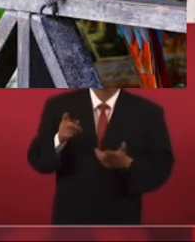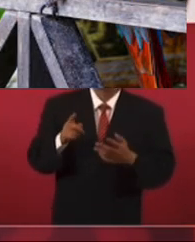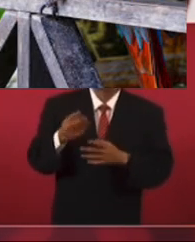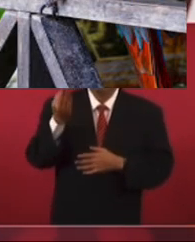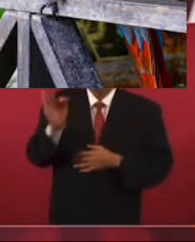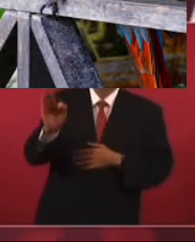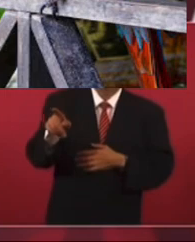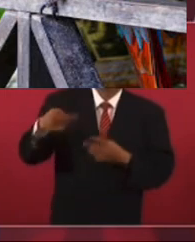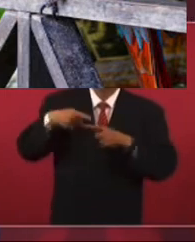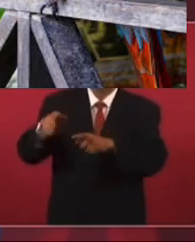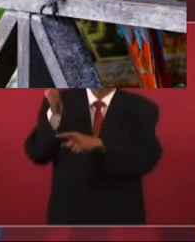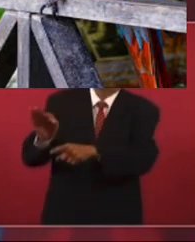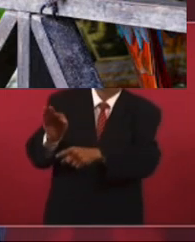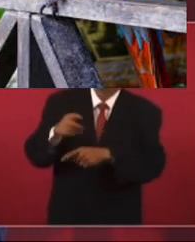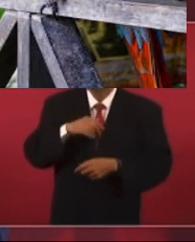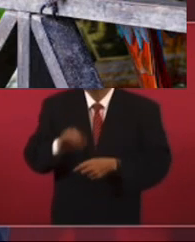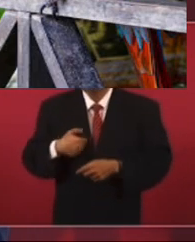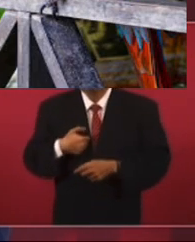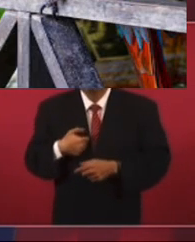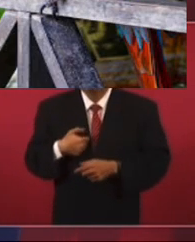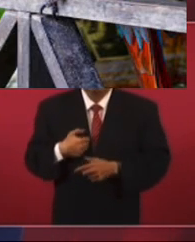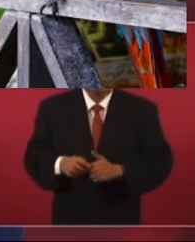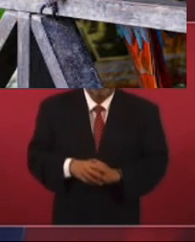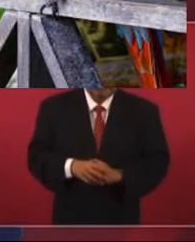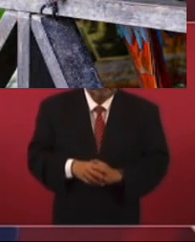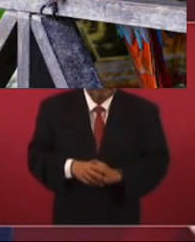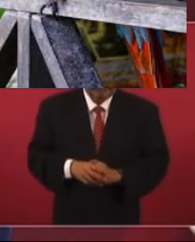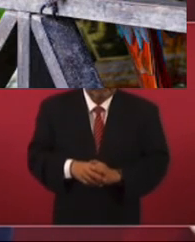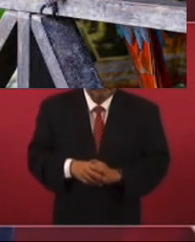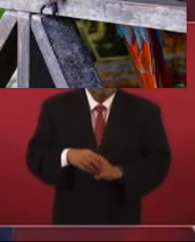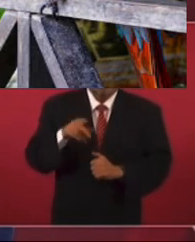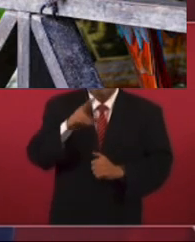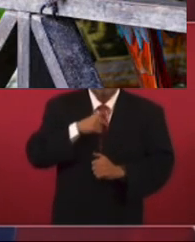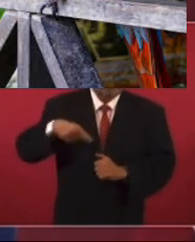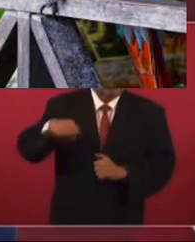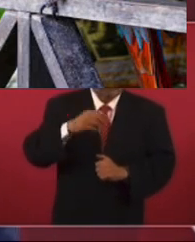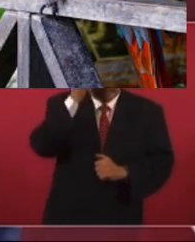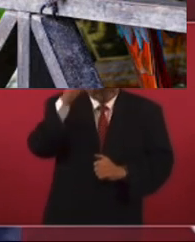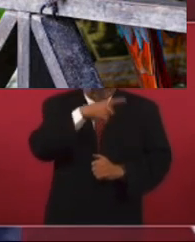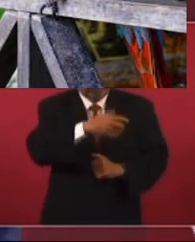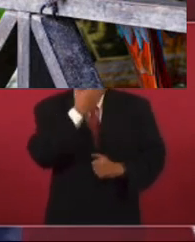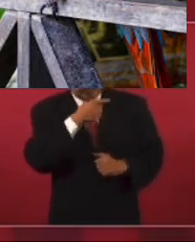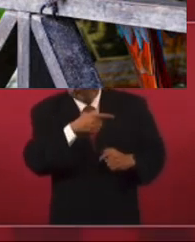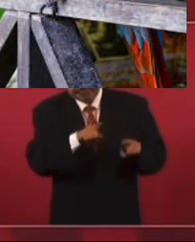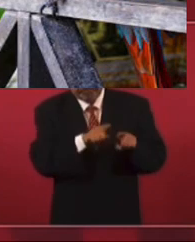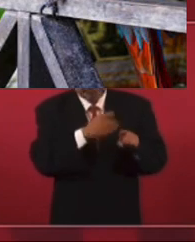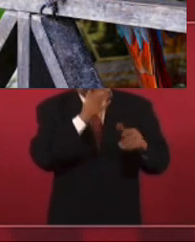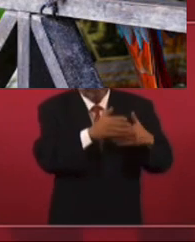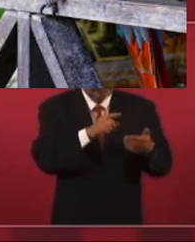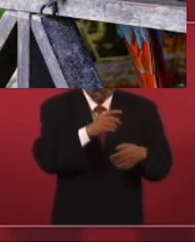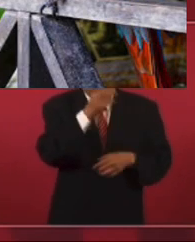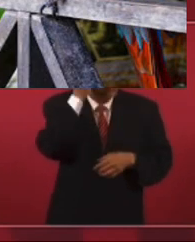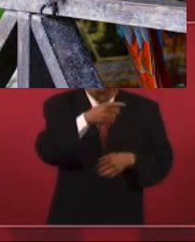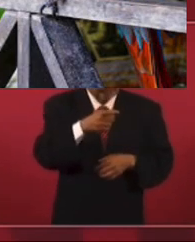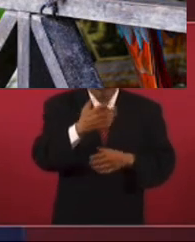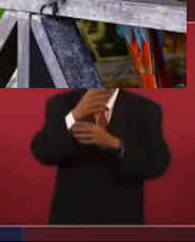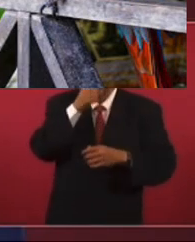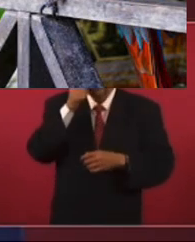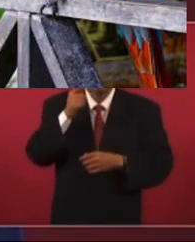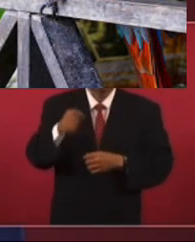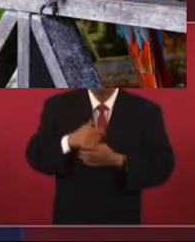que traicionarlos. Tarde o temprano se les va a ir acabando su sustento o su poder. Que el pueblo